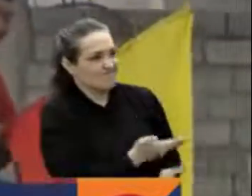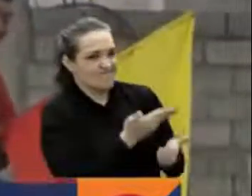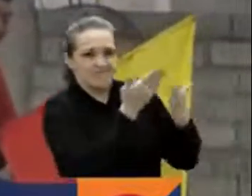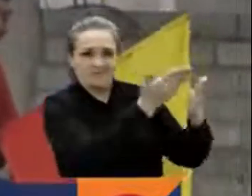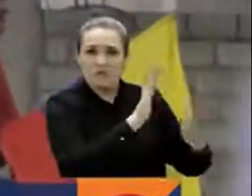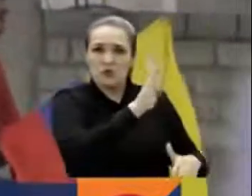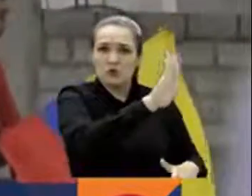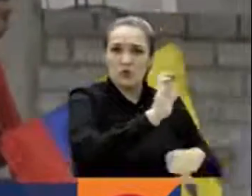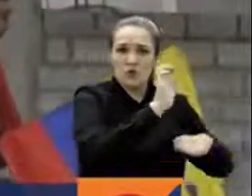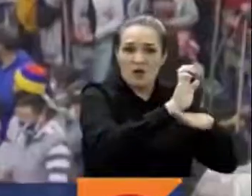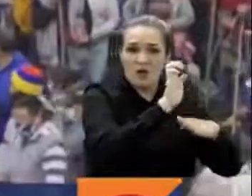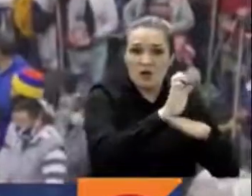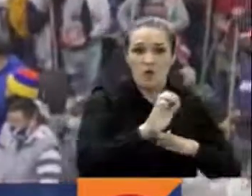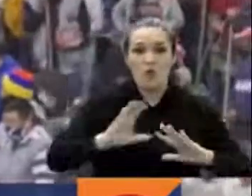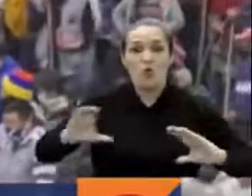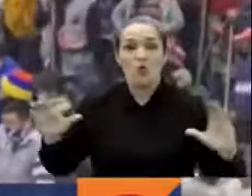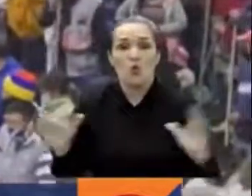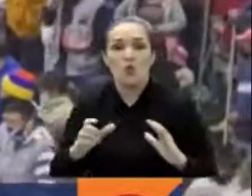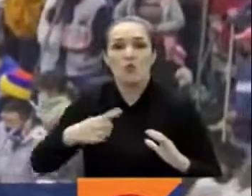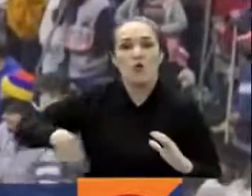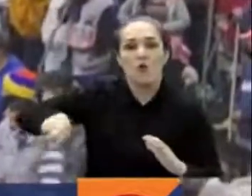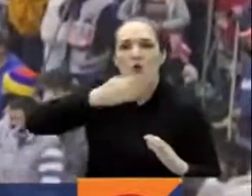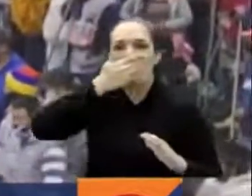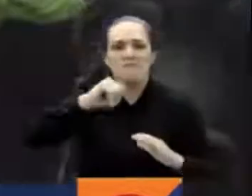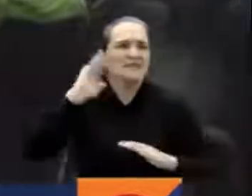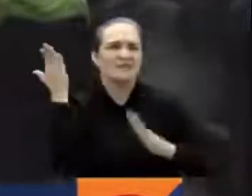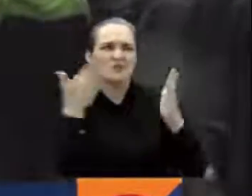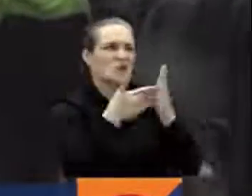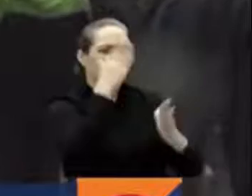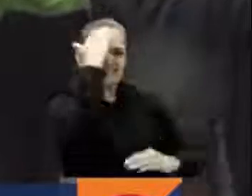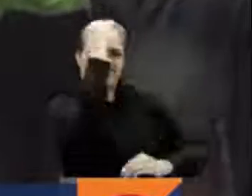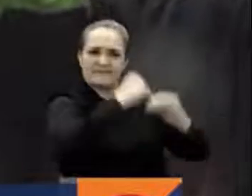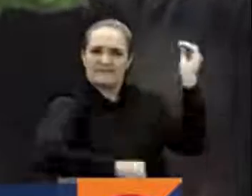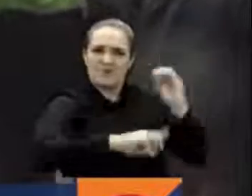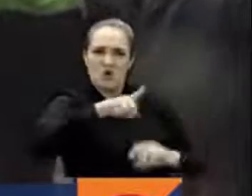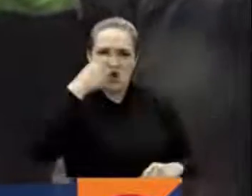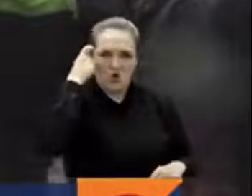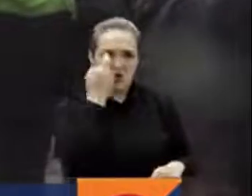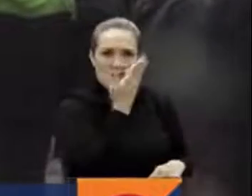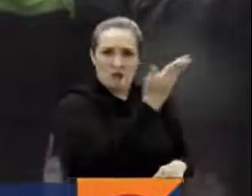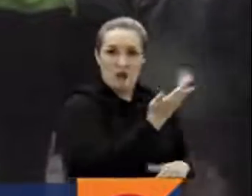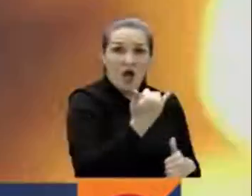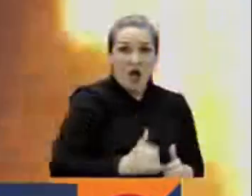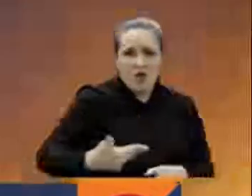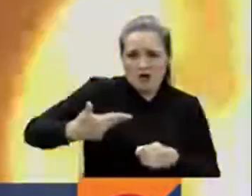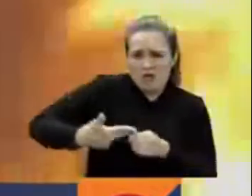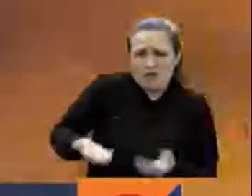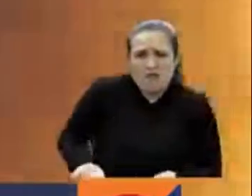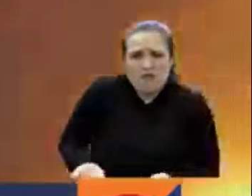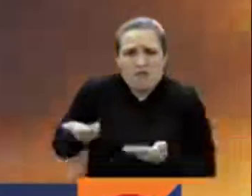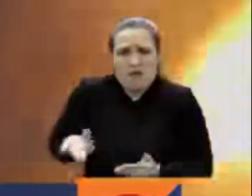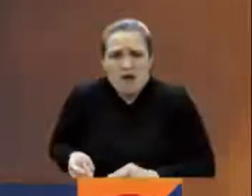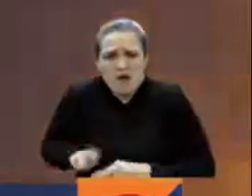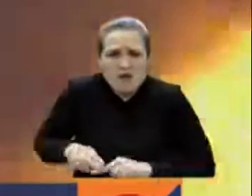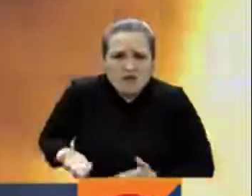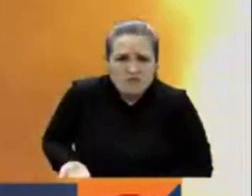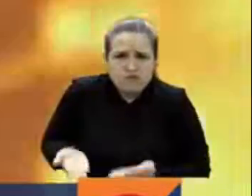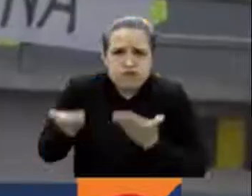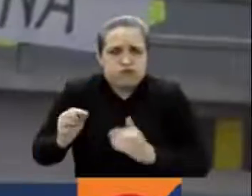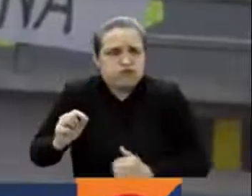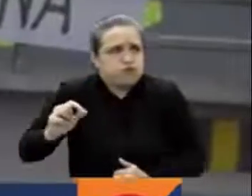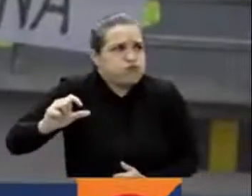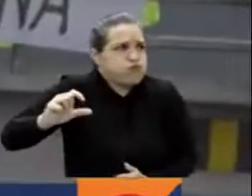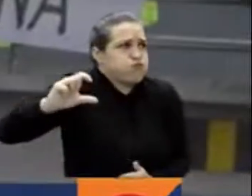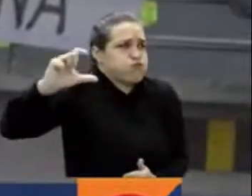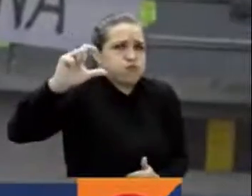de fuerzas indígenas, con el gobierno Lasso, y el alcance de reclamo porque se rebaje el precio de los combustibles luego de un alza en sus costes,